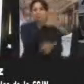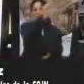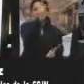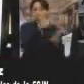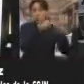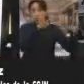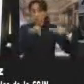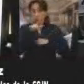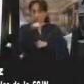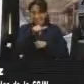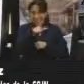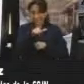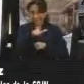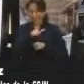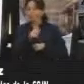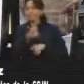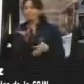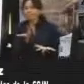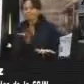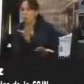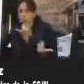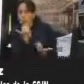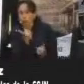decir ya no existe.